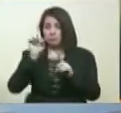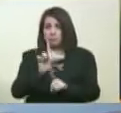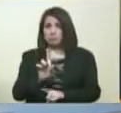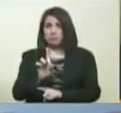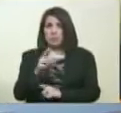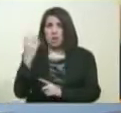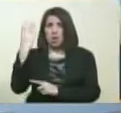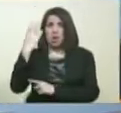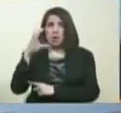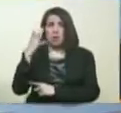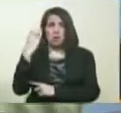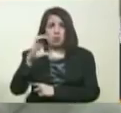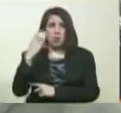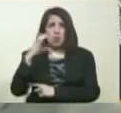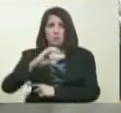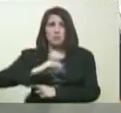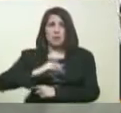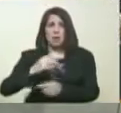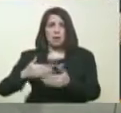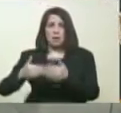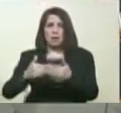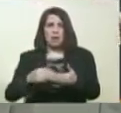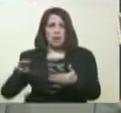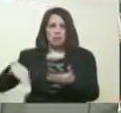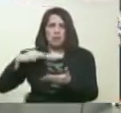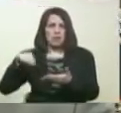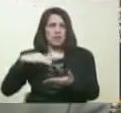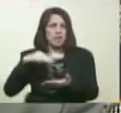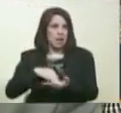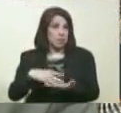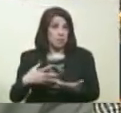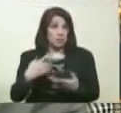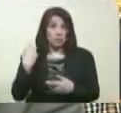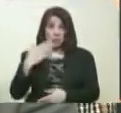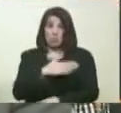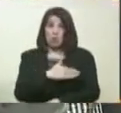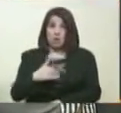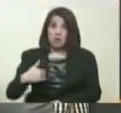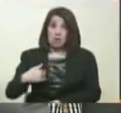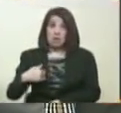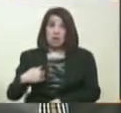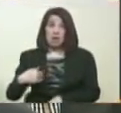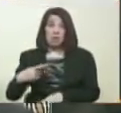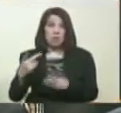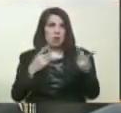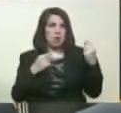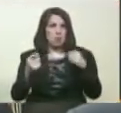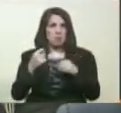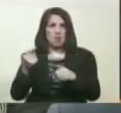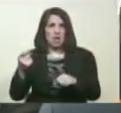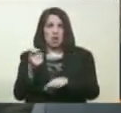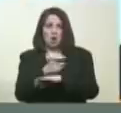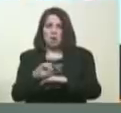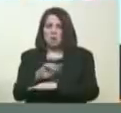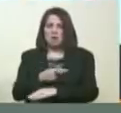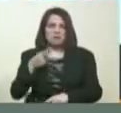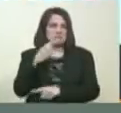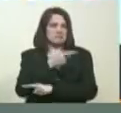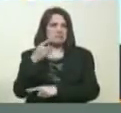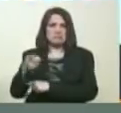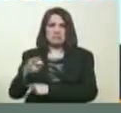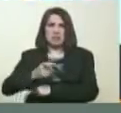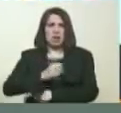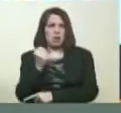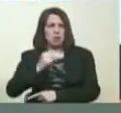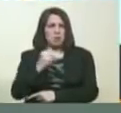Cúcuta, los de Bogotá, las mafias. ¿Ustedes quieren una economía gobernada por las mafias de Cúcuta y Miami? Pregunto a los